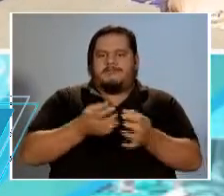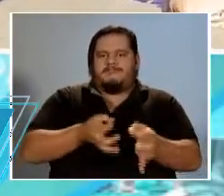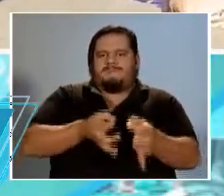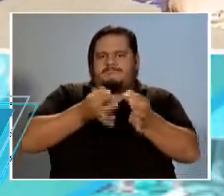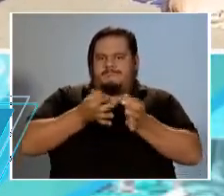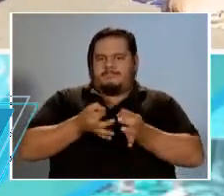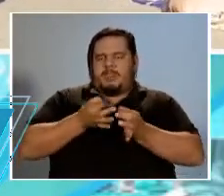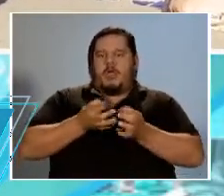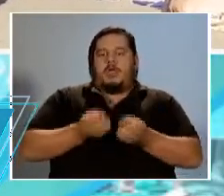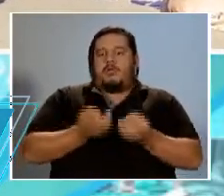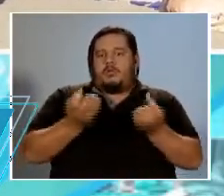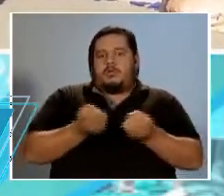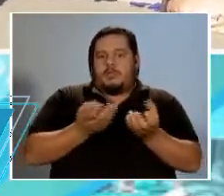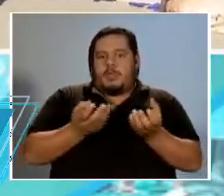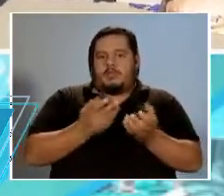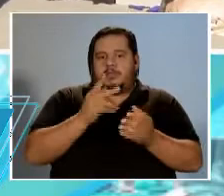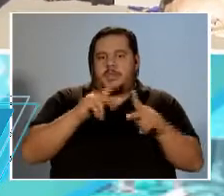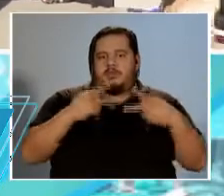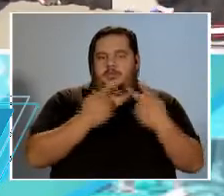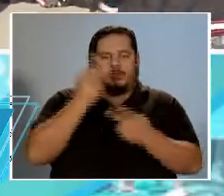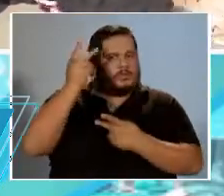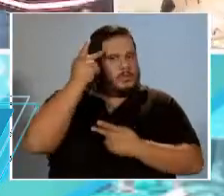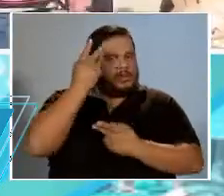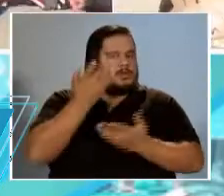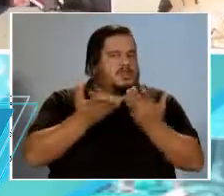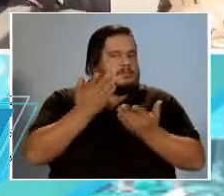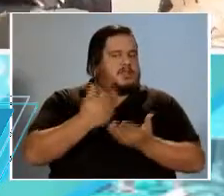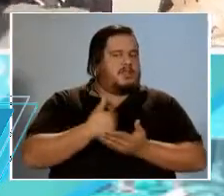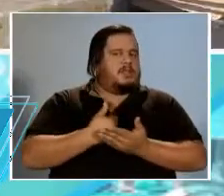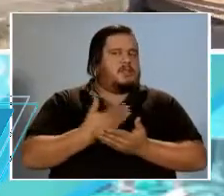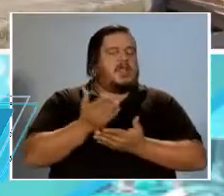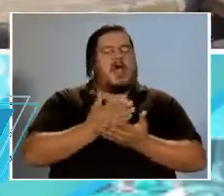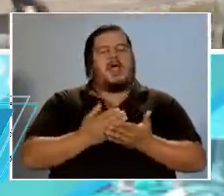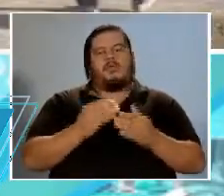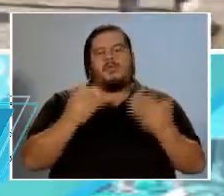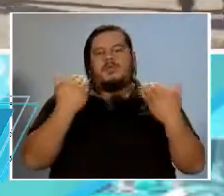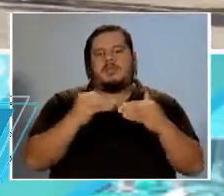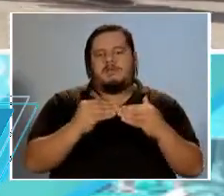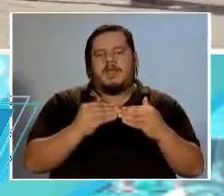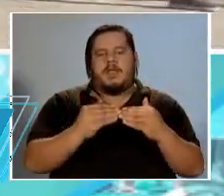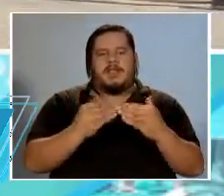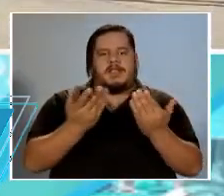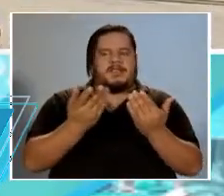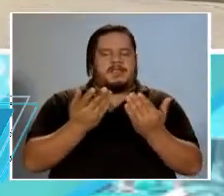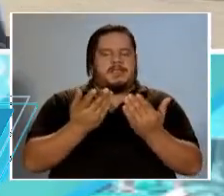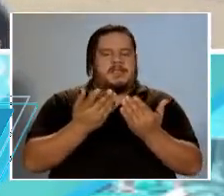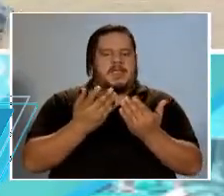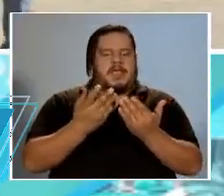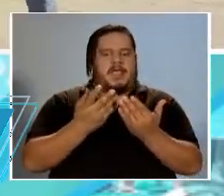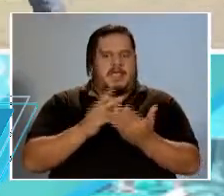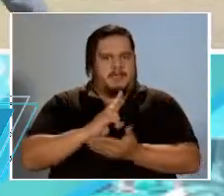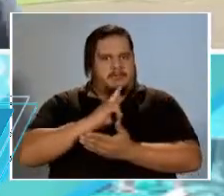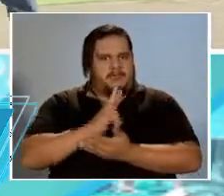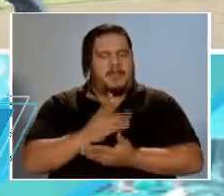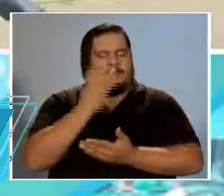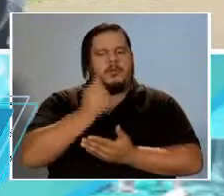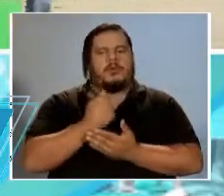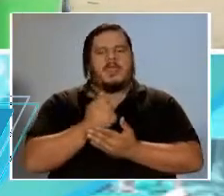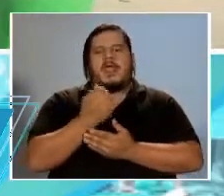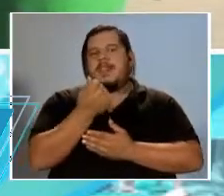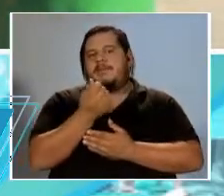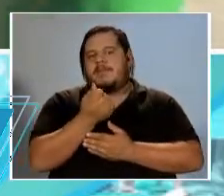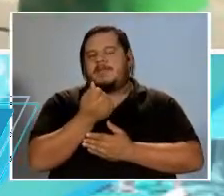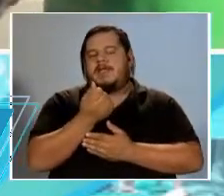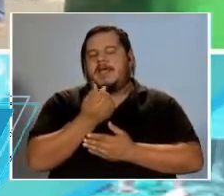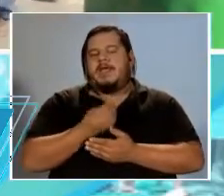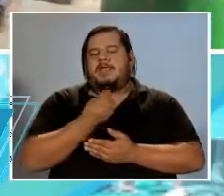los gastos de los partidos políticos es donde podemos tener algún nivel de incerteza, porque si bien es cierto, el monto al cual tienen derecho los partidos políticos